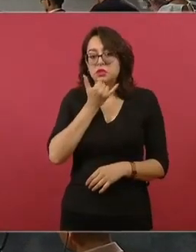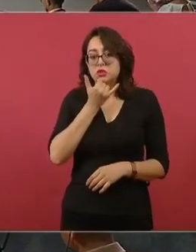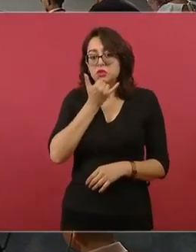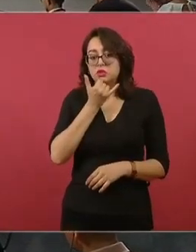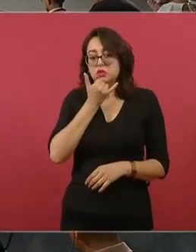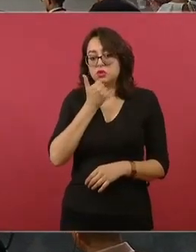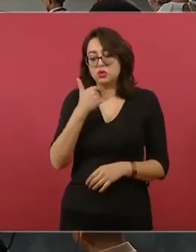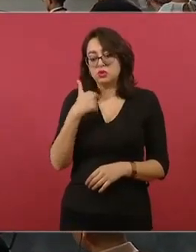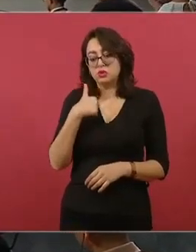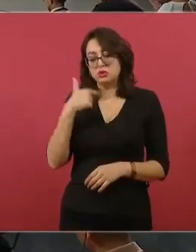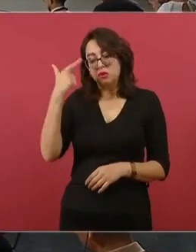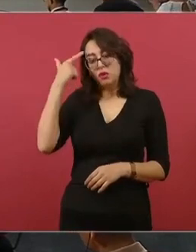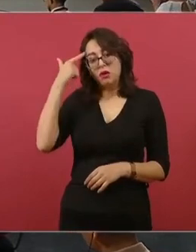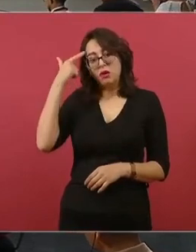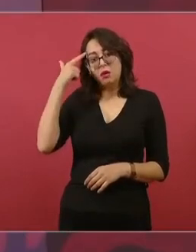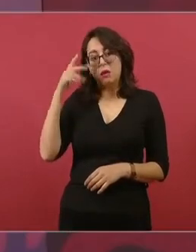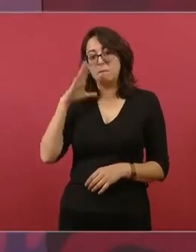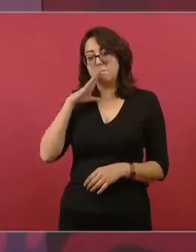estaba bien